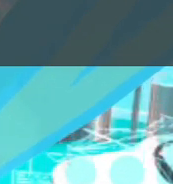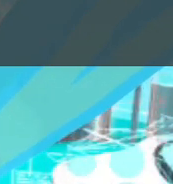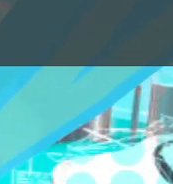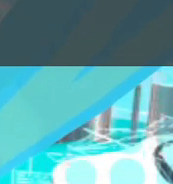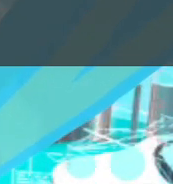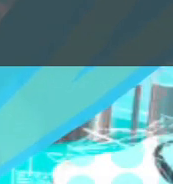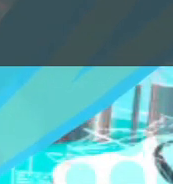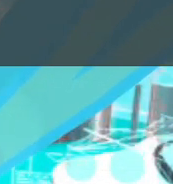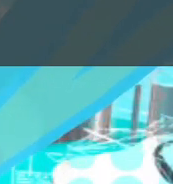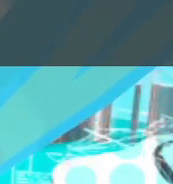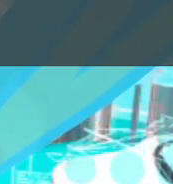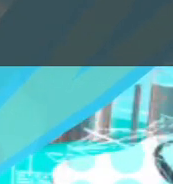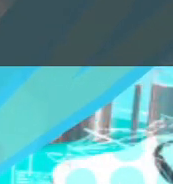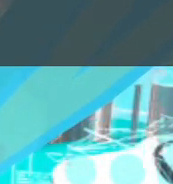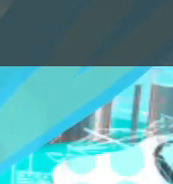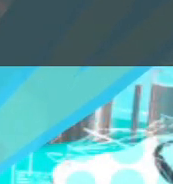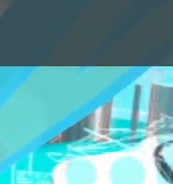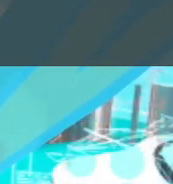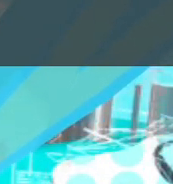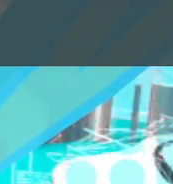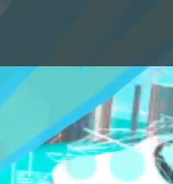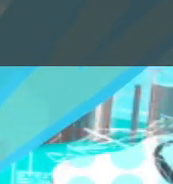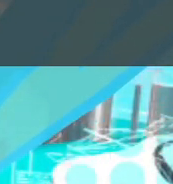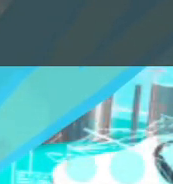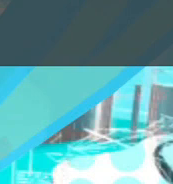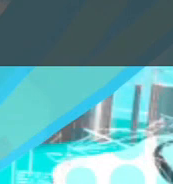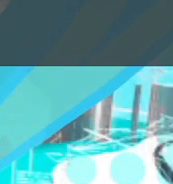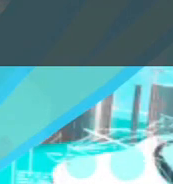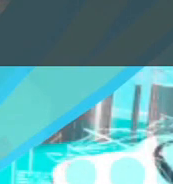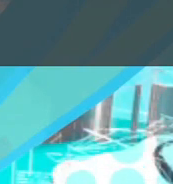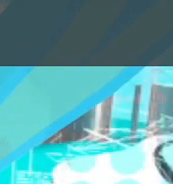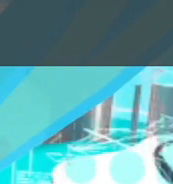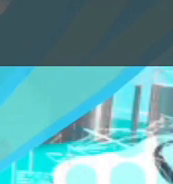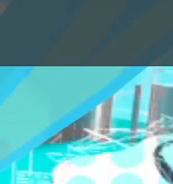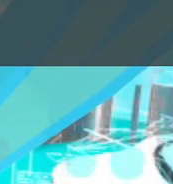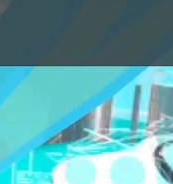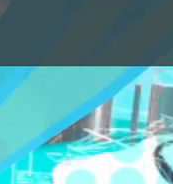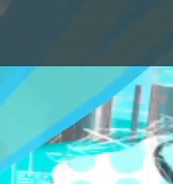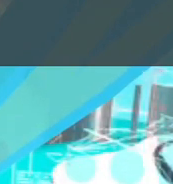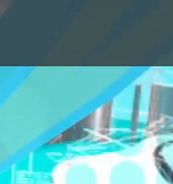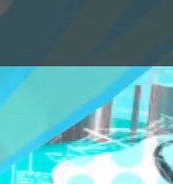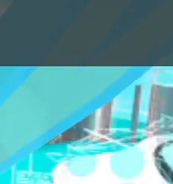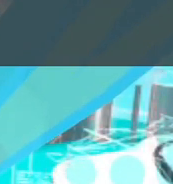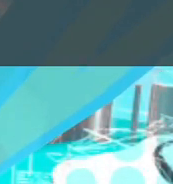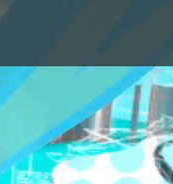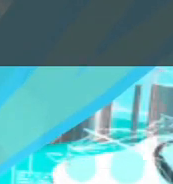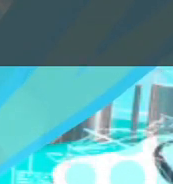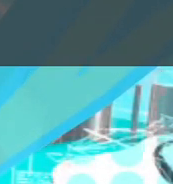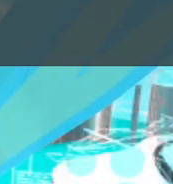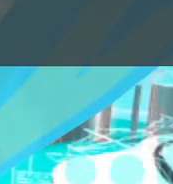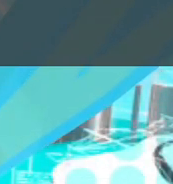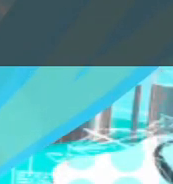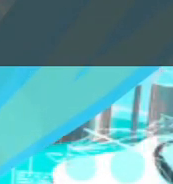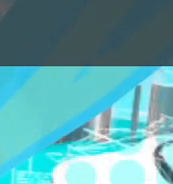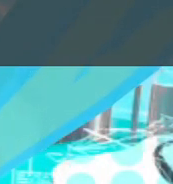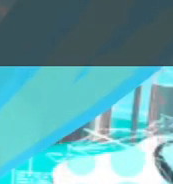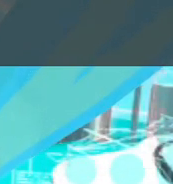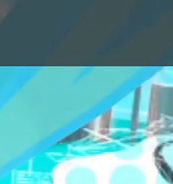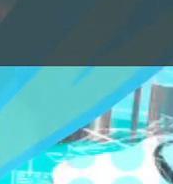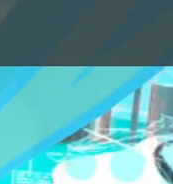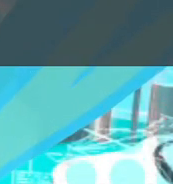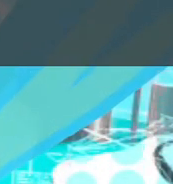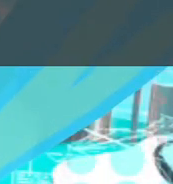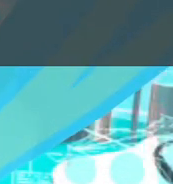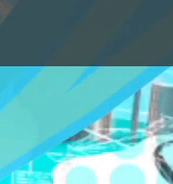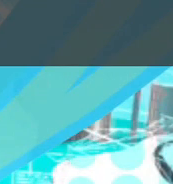en sectores productivos empresariales también es muy reconocida y esto le da es como una señal de coherencia con